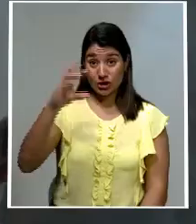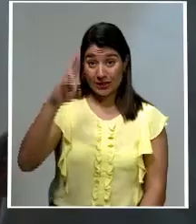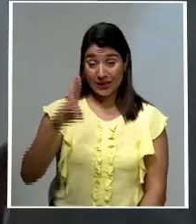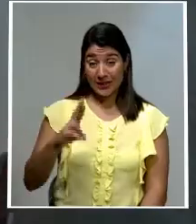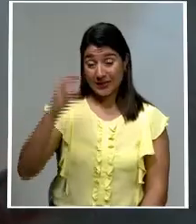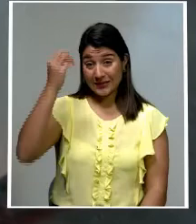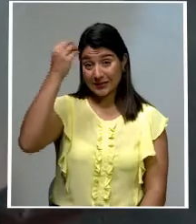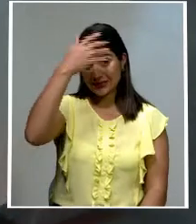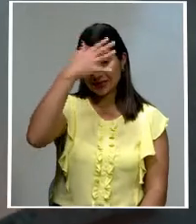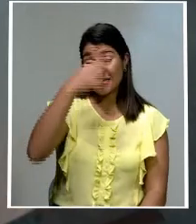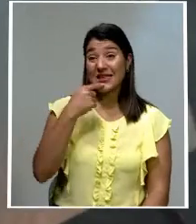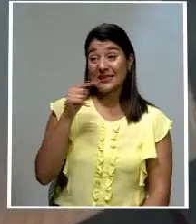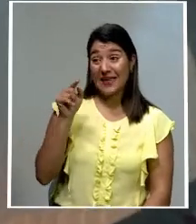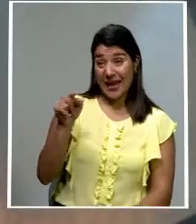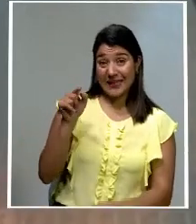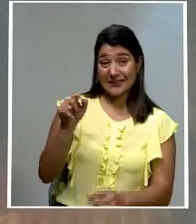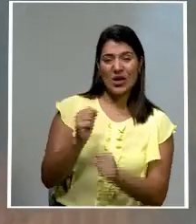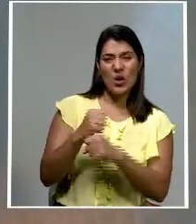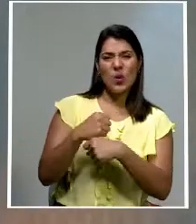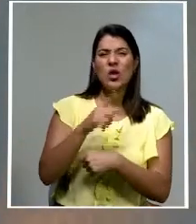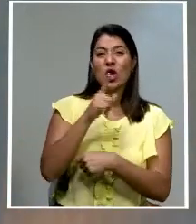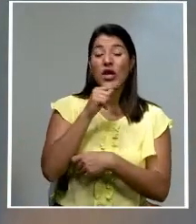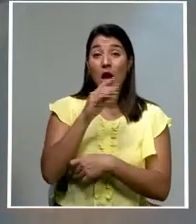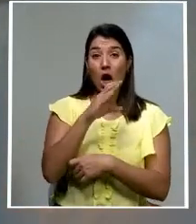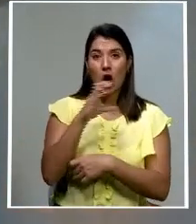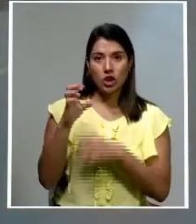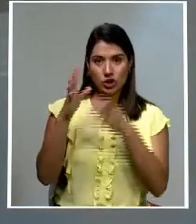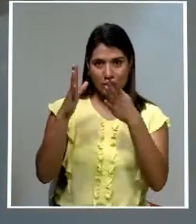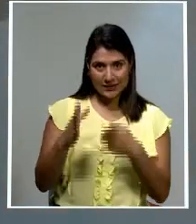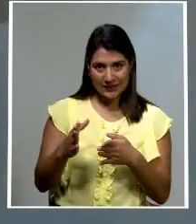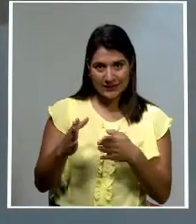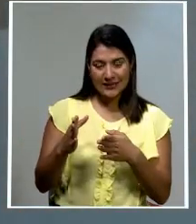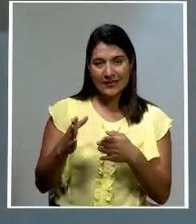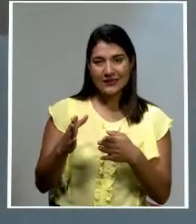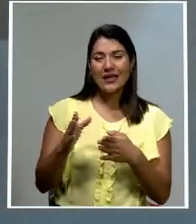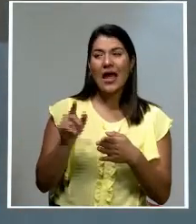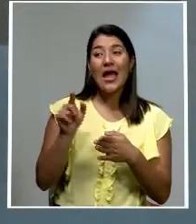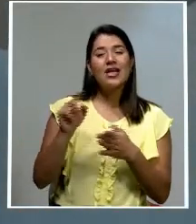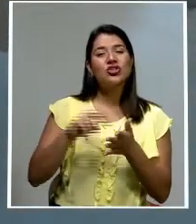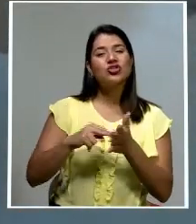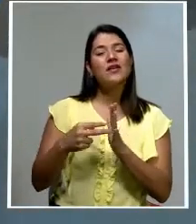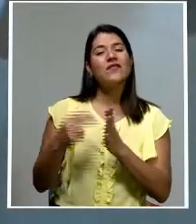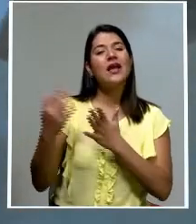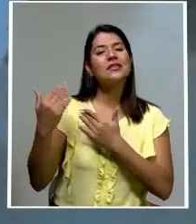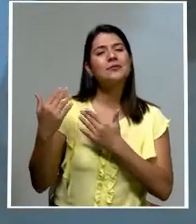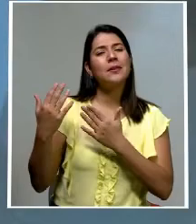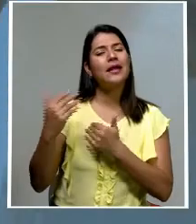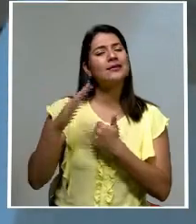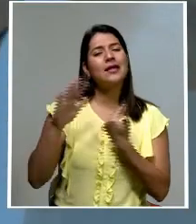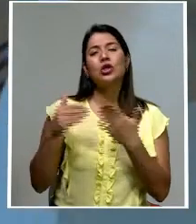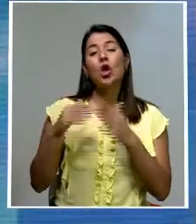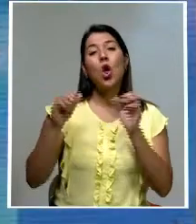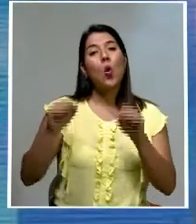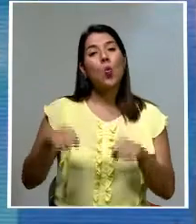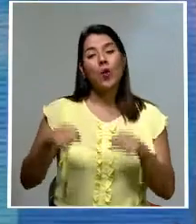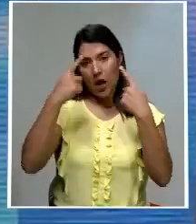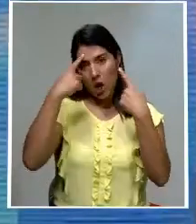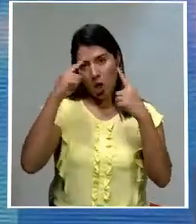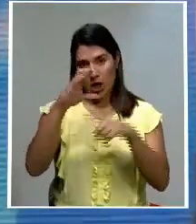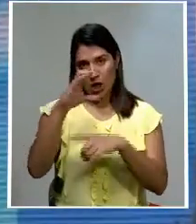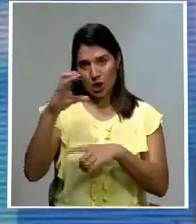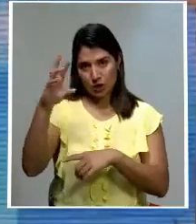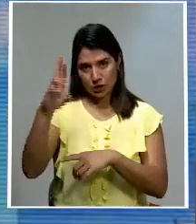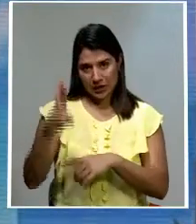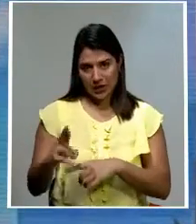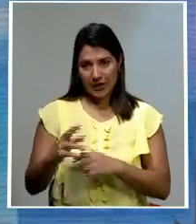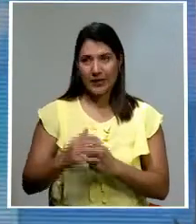este radar construido por costarricenses es una señal de esperanza de lo que nuestro país es posible de alcanzar. La